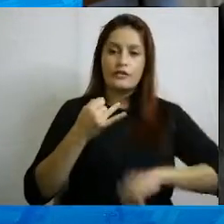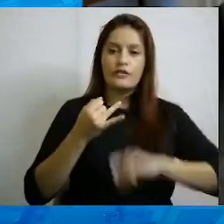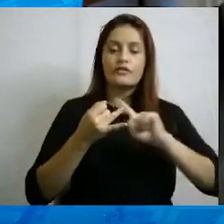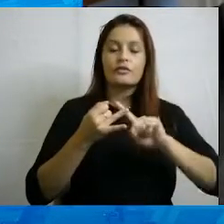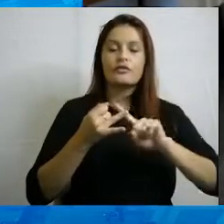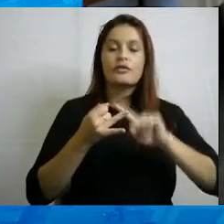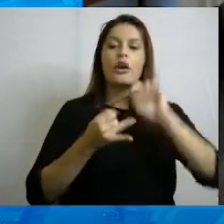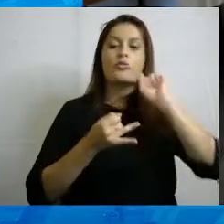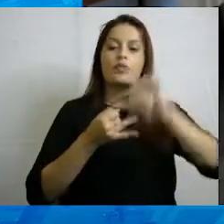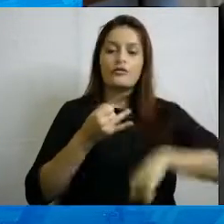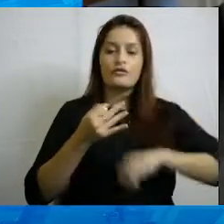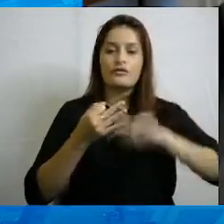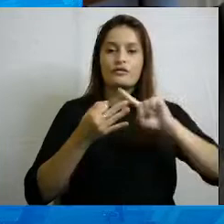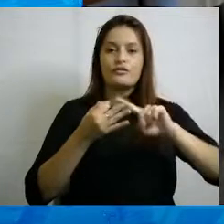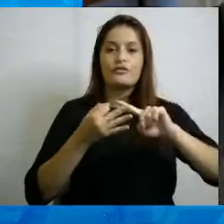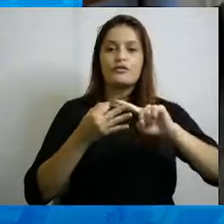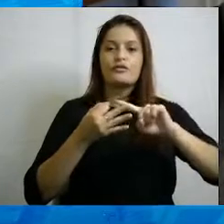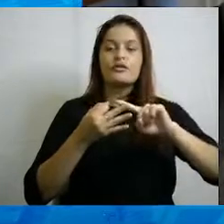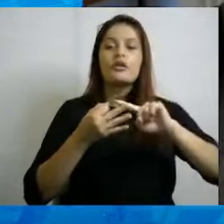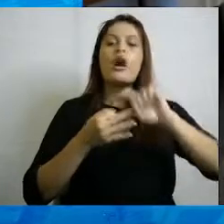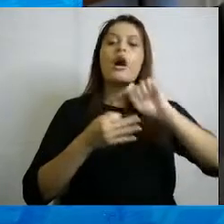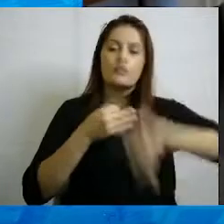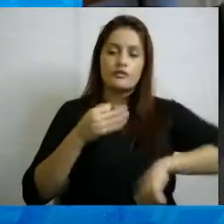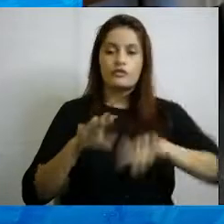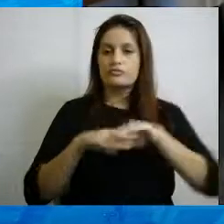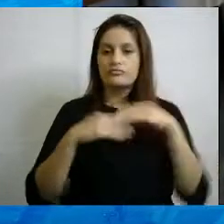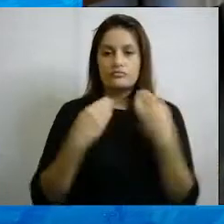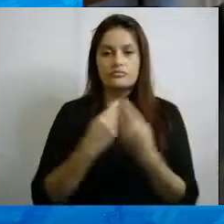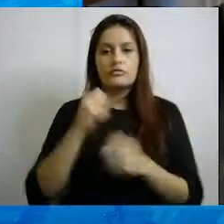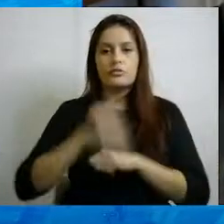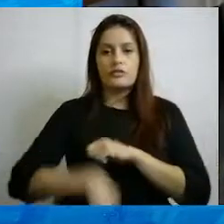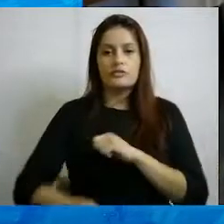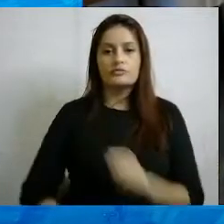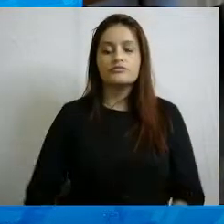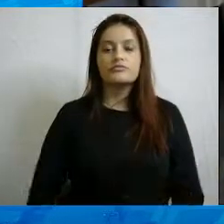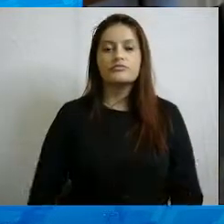Señor Mendoza. Apruebo. Alcaldesa. Aprueba entonces.